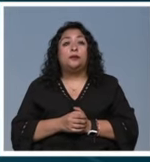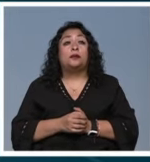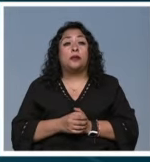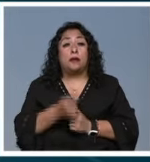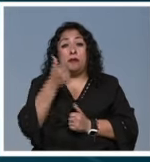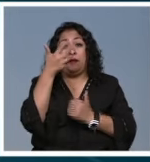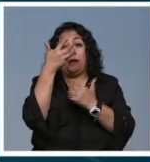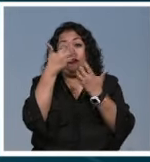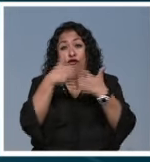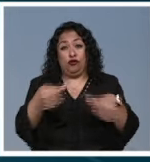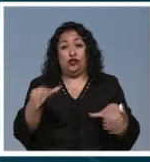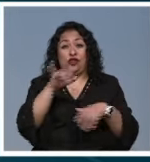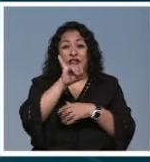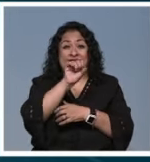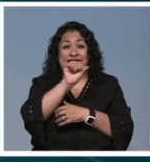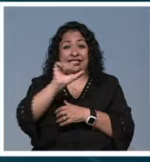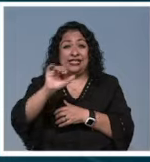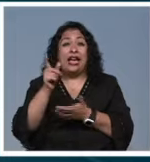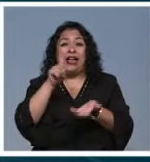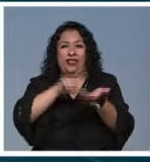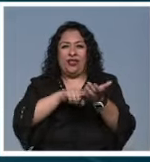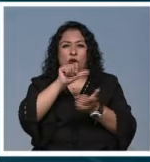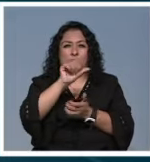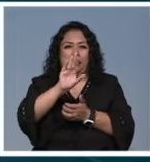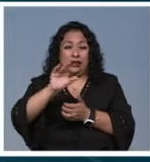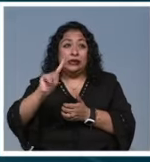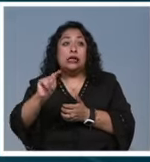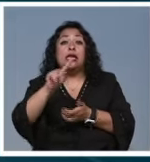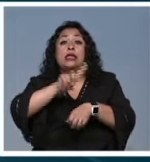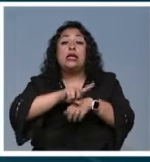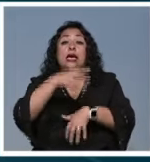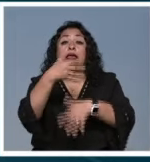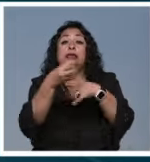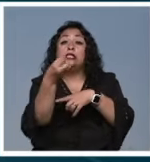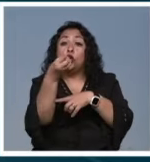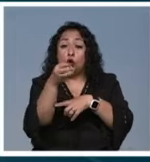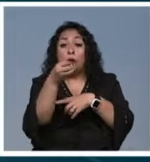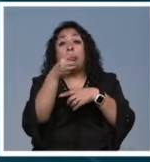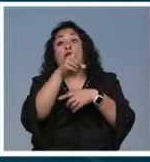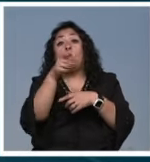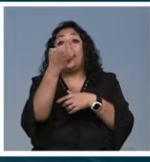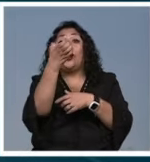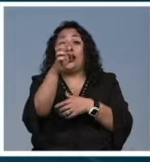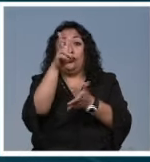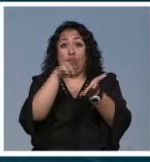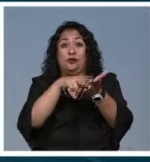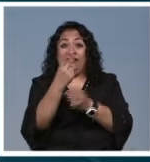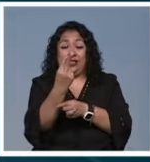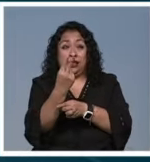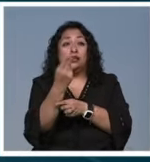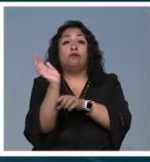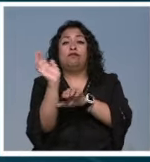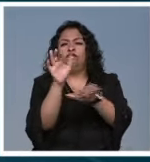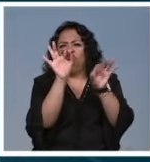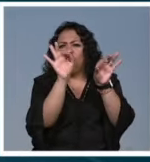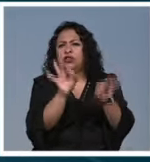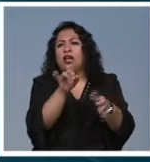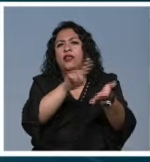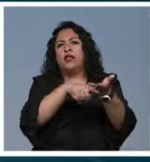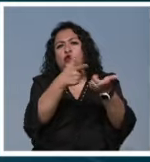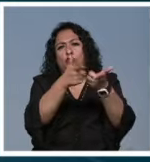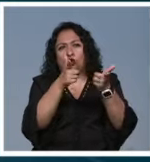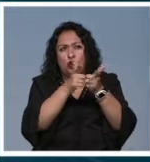primera función de Isaac Hernández con el American Ballet será el 15 de octubre y a partir de enero de 2025 entrará como fijo a la